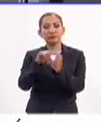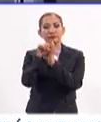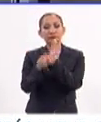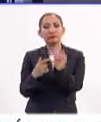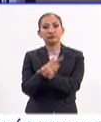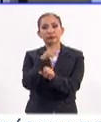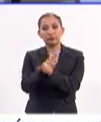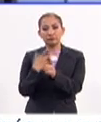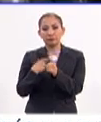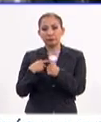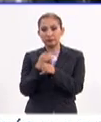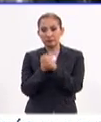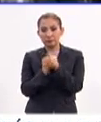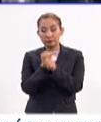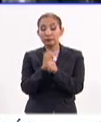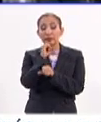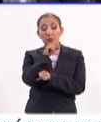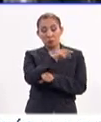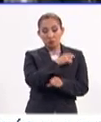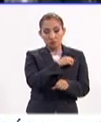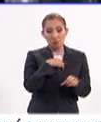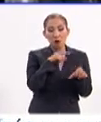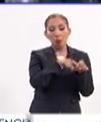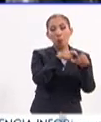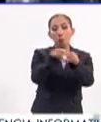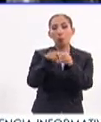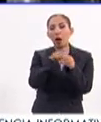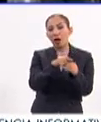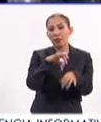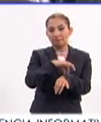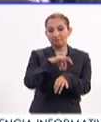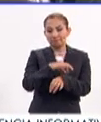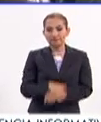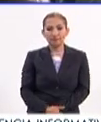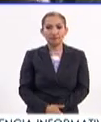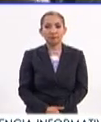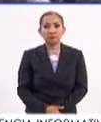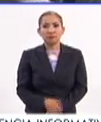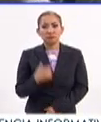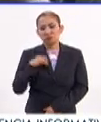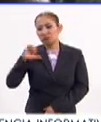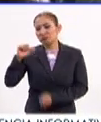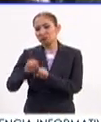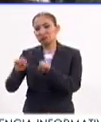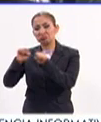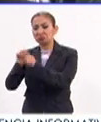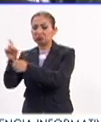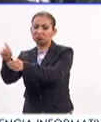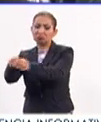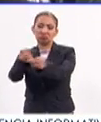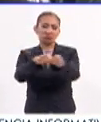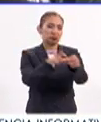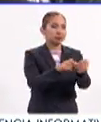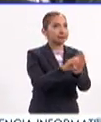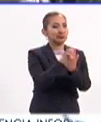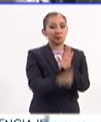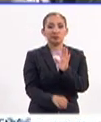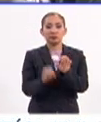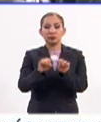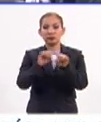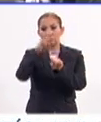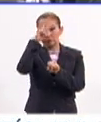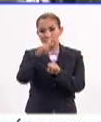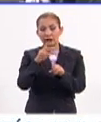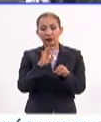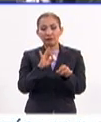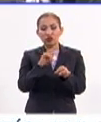Sistema Nacional de Investigadores y también es parte de otras instituciones médicas. Y pertenezco a otras sociedades, la Sociedad Mexicana de